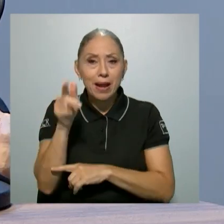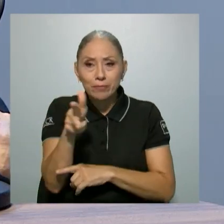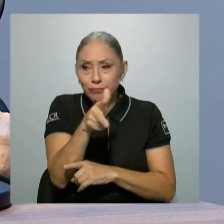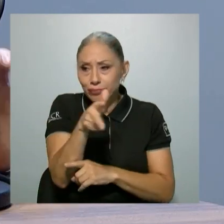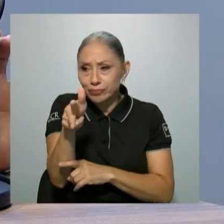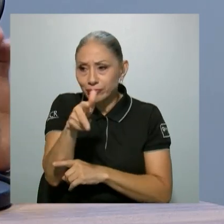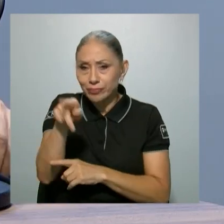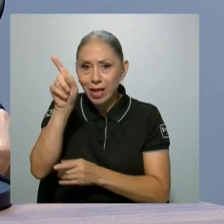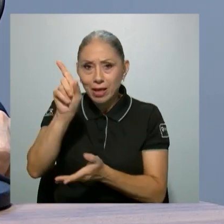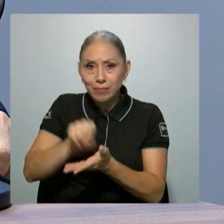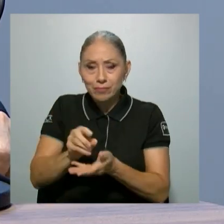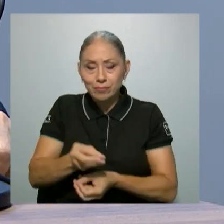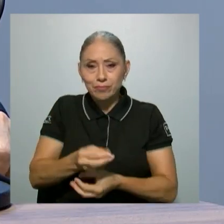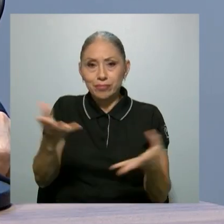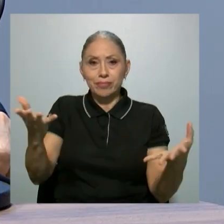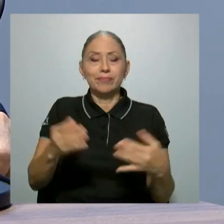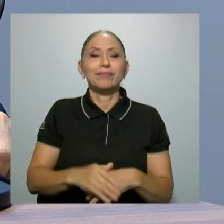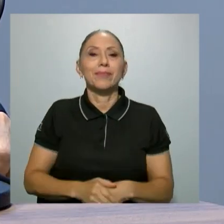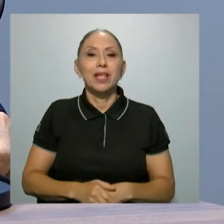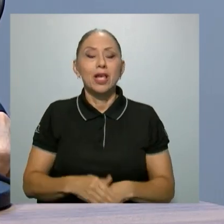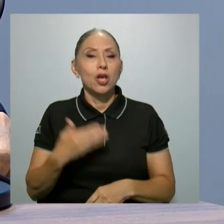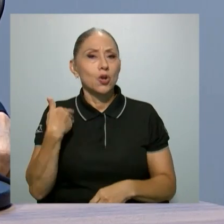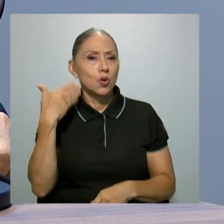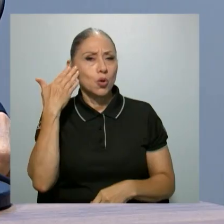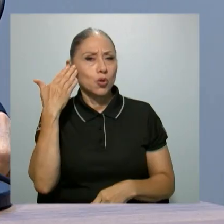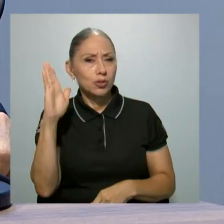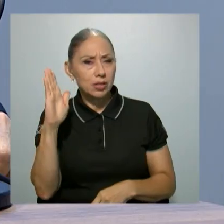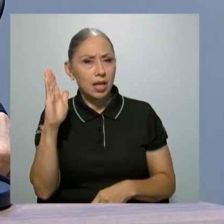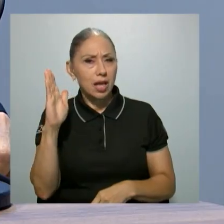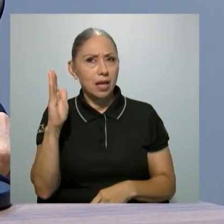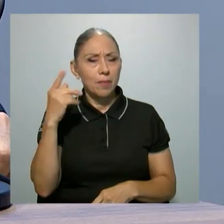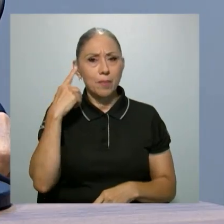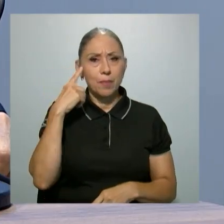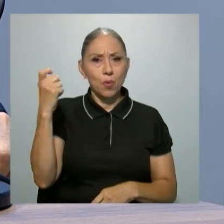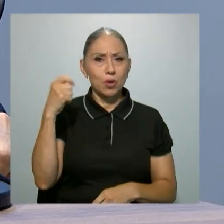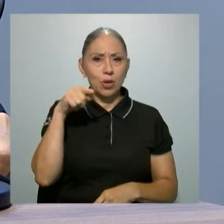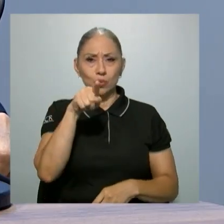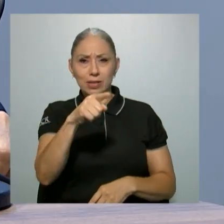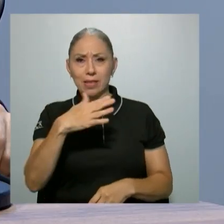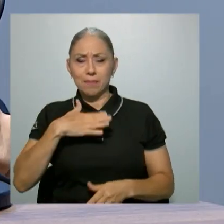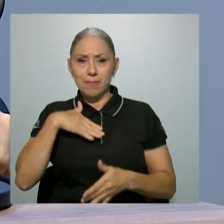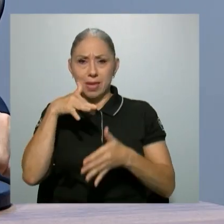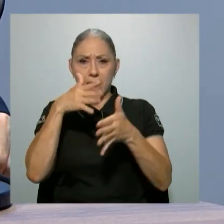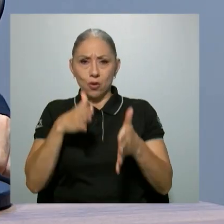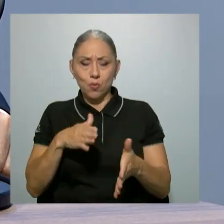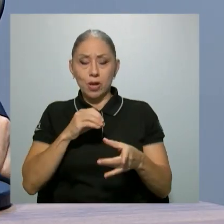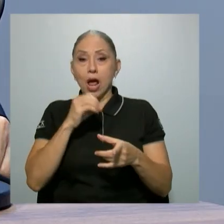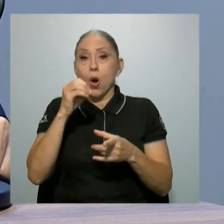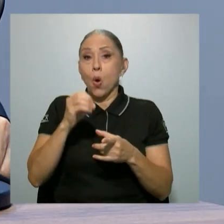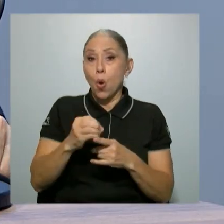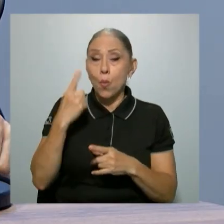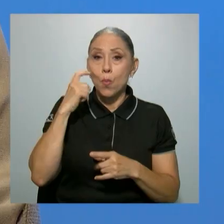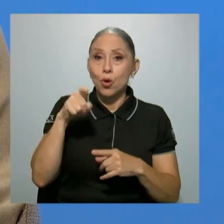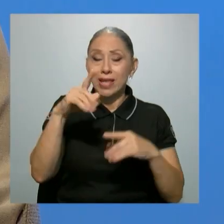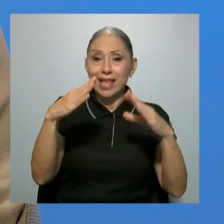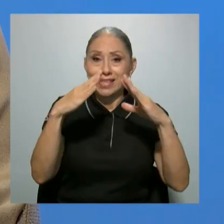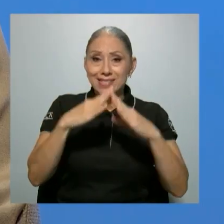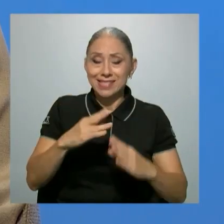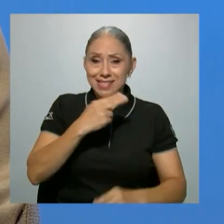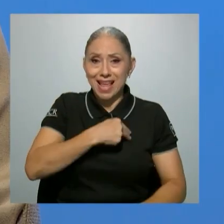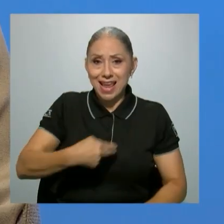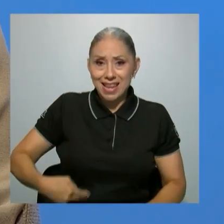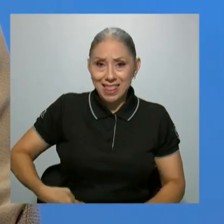que no sé si fue porque haya sido alumna mía o porque es herediana. Ahora